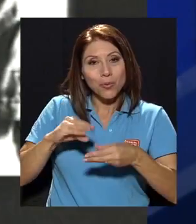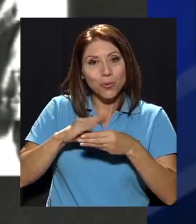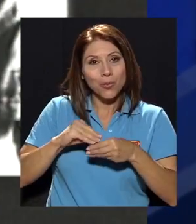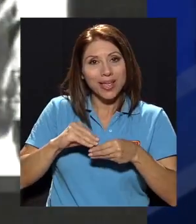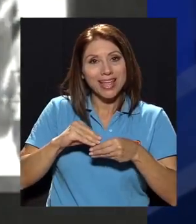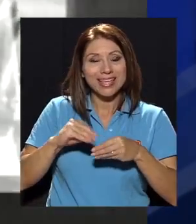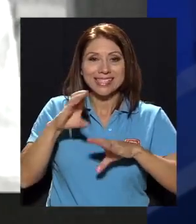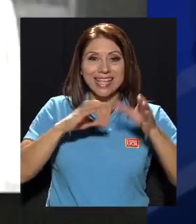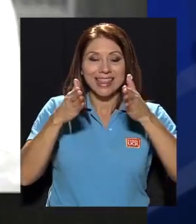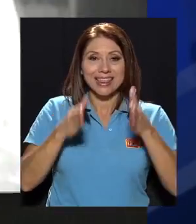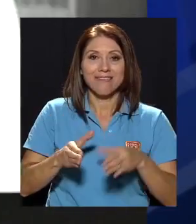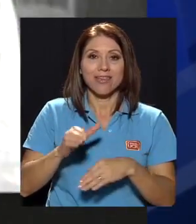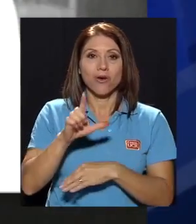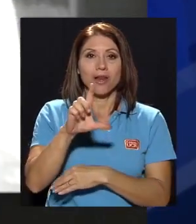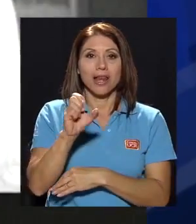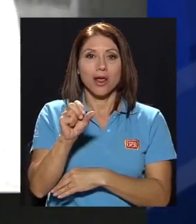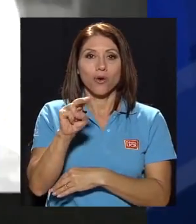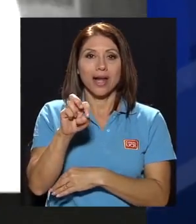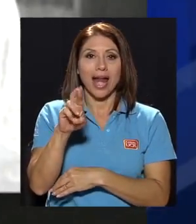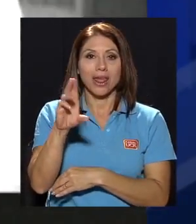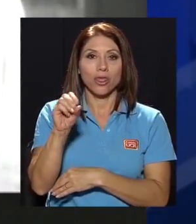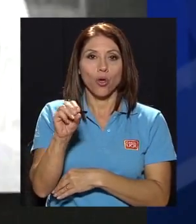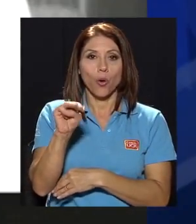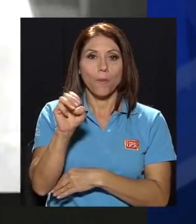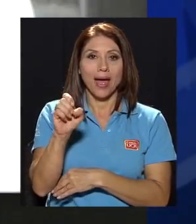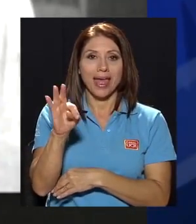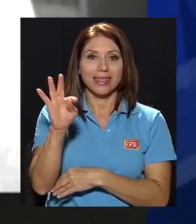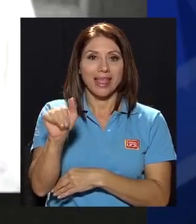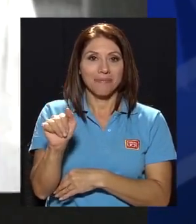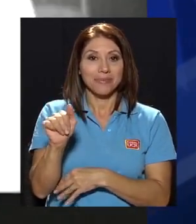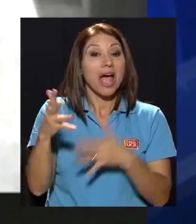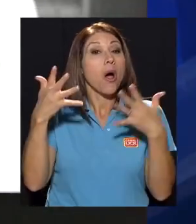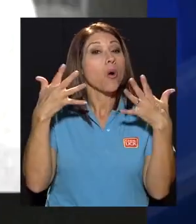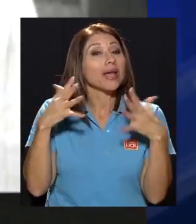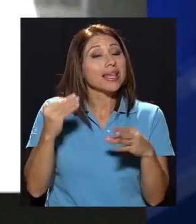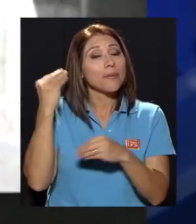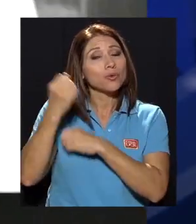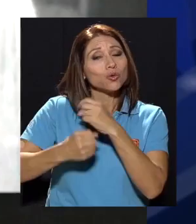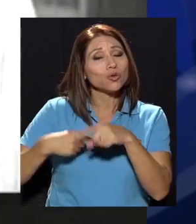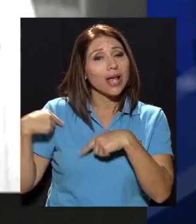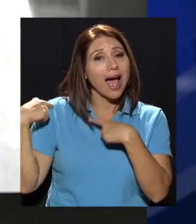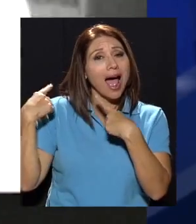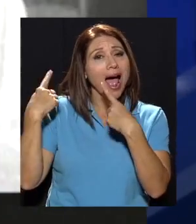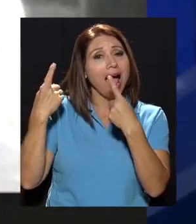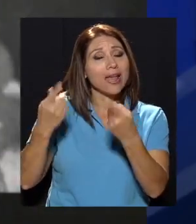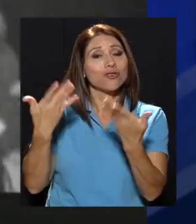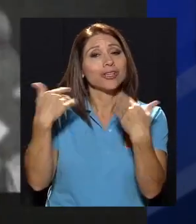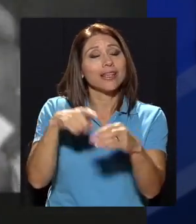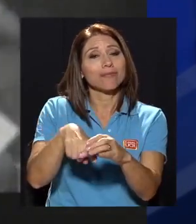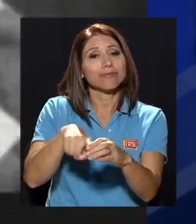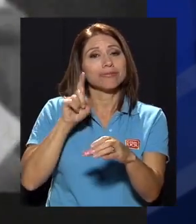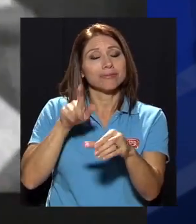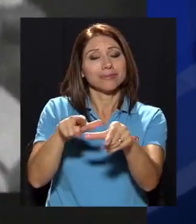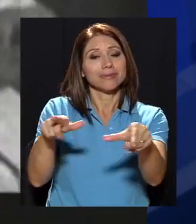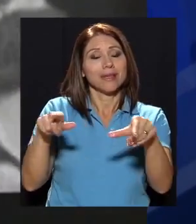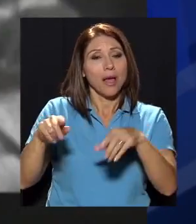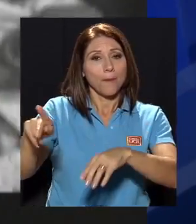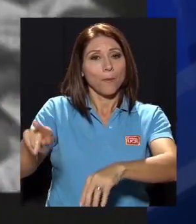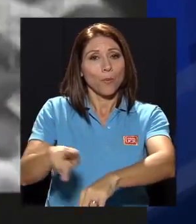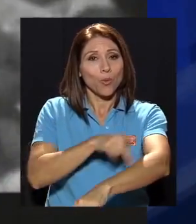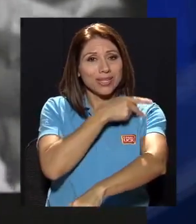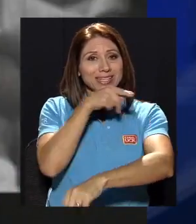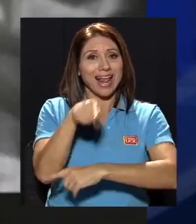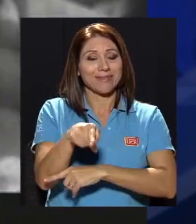Leonardo Mata, aunque ya han pasado bastantes años de cuando dejó la estación de Puriscal. Conceptos